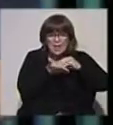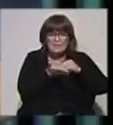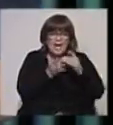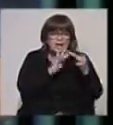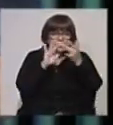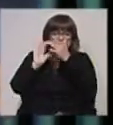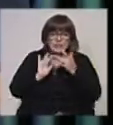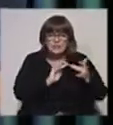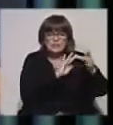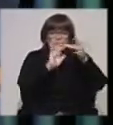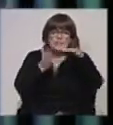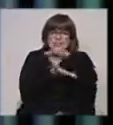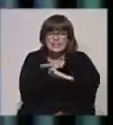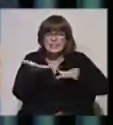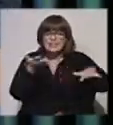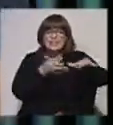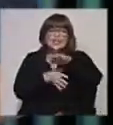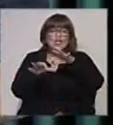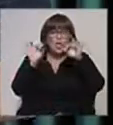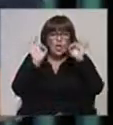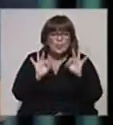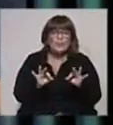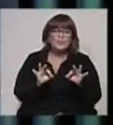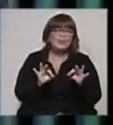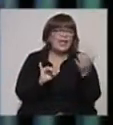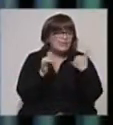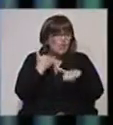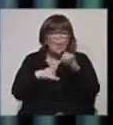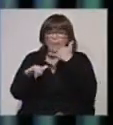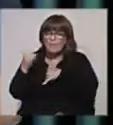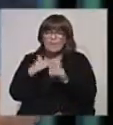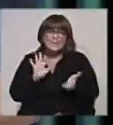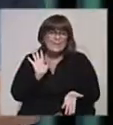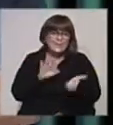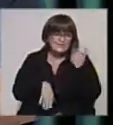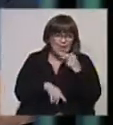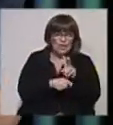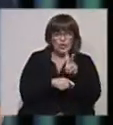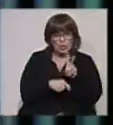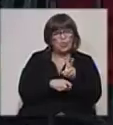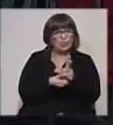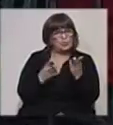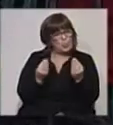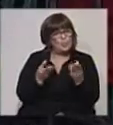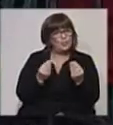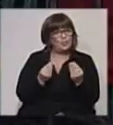ambiente está, el entorno está mucho más informado y mucho más controlado. Están explotando,